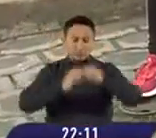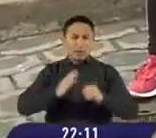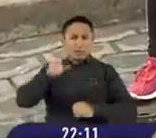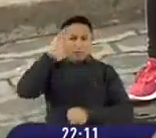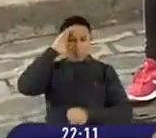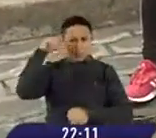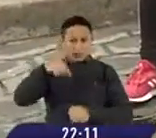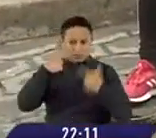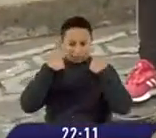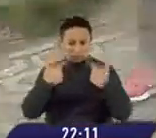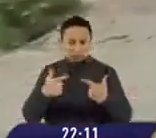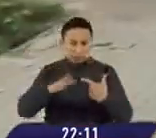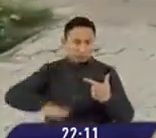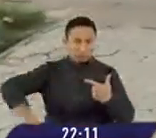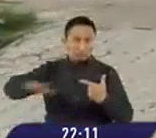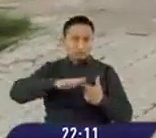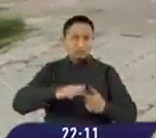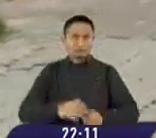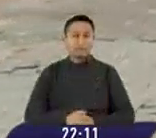estén presentes en su zona.